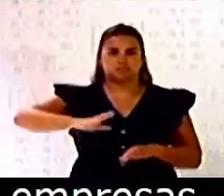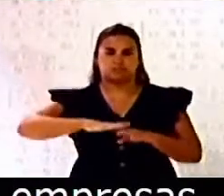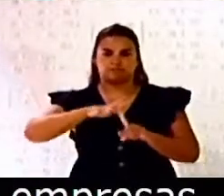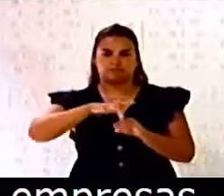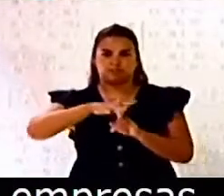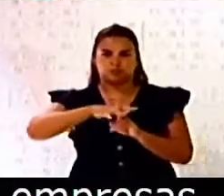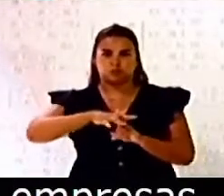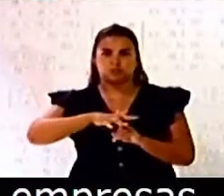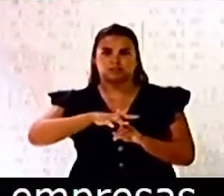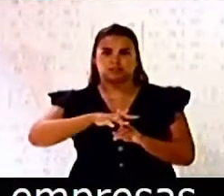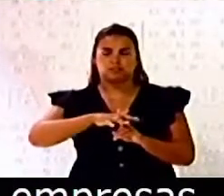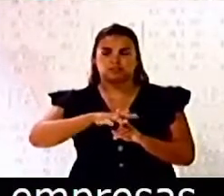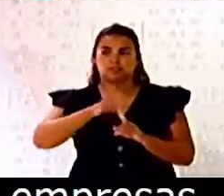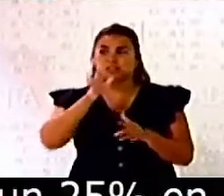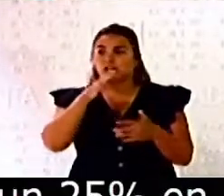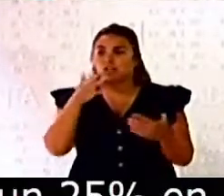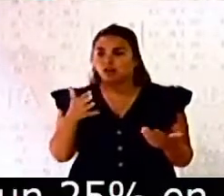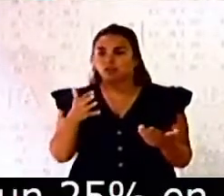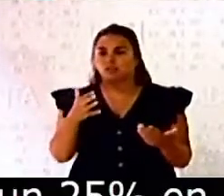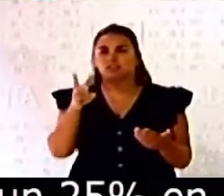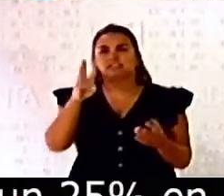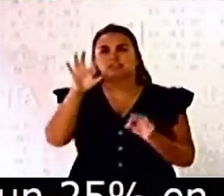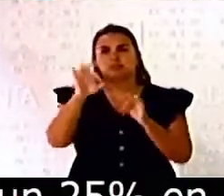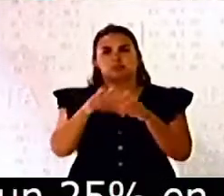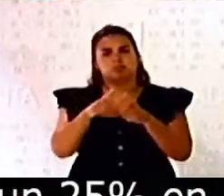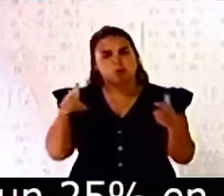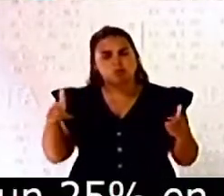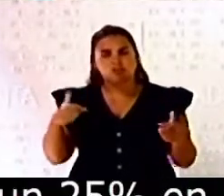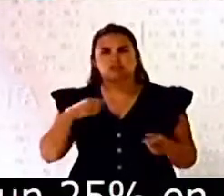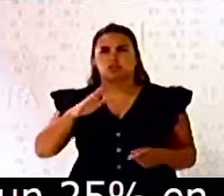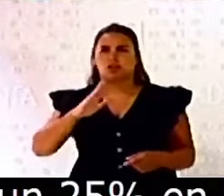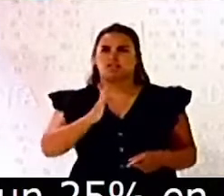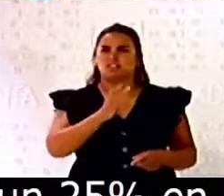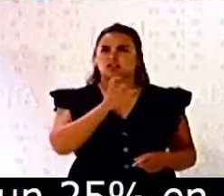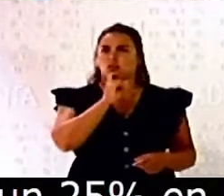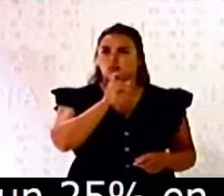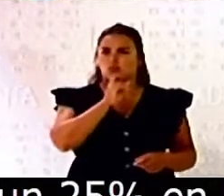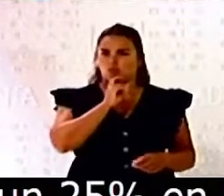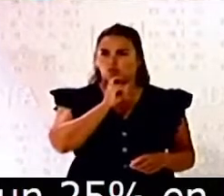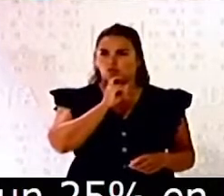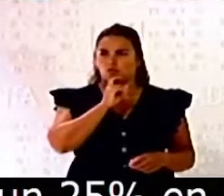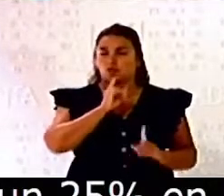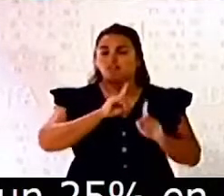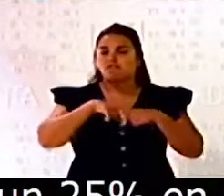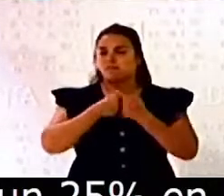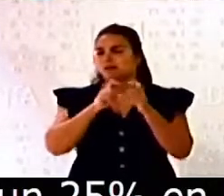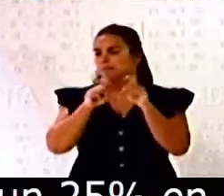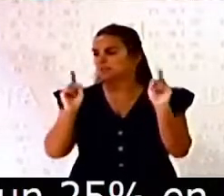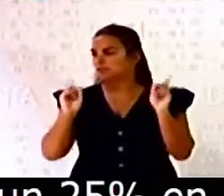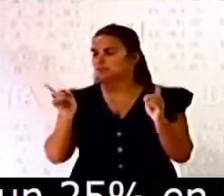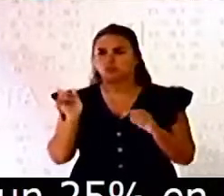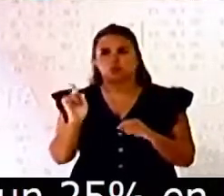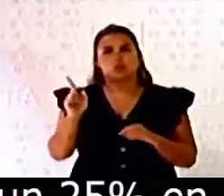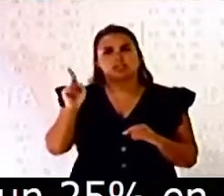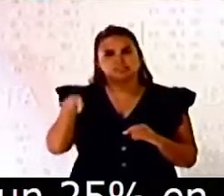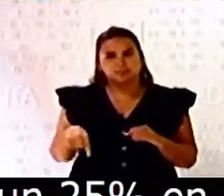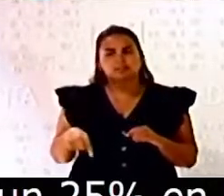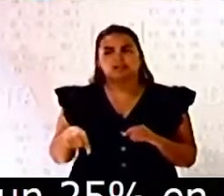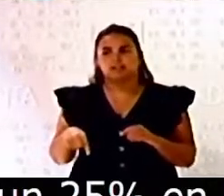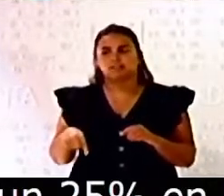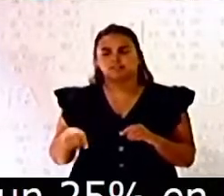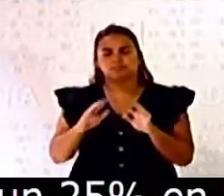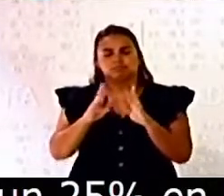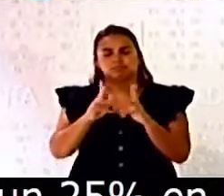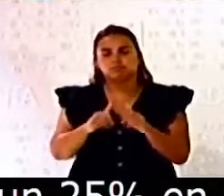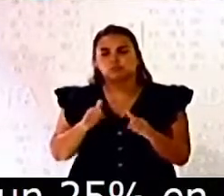factura. Estamos en una inflación del 3%. ¿Cómo va a influir esto, ya no solo en familias y empresas, que lo estamos viendo, sino en las propias cuentas de la